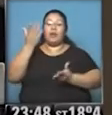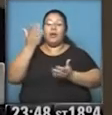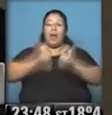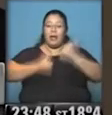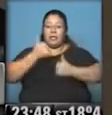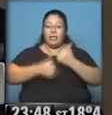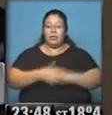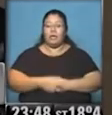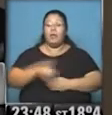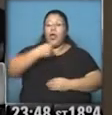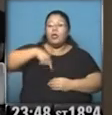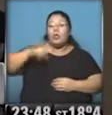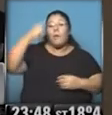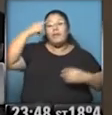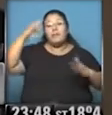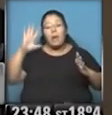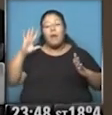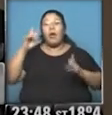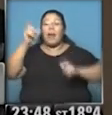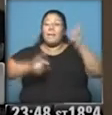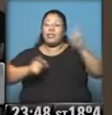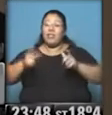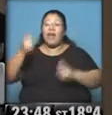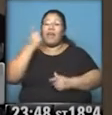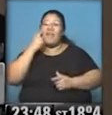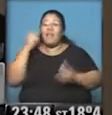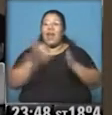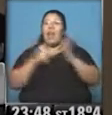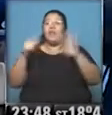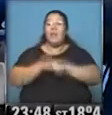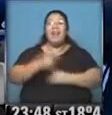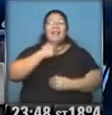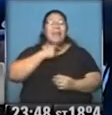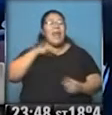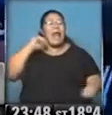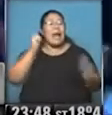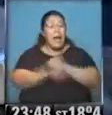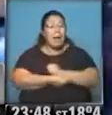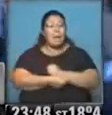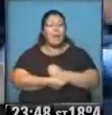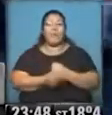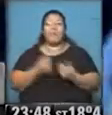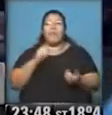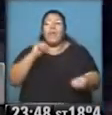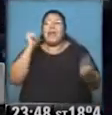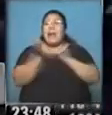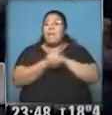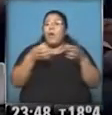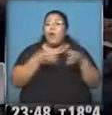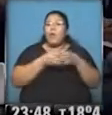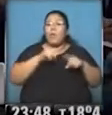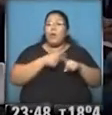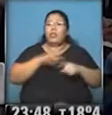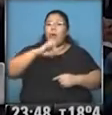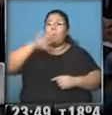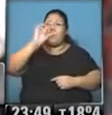que la gente de la ciudad está empezando a buscar un cambio. Y cuando hablo de cambio no me refiero solo al PRO,